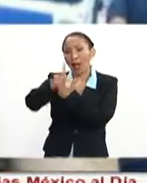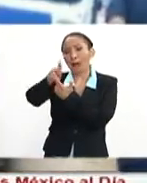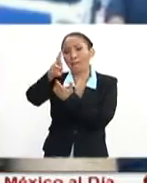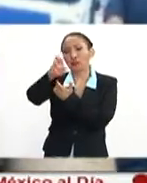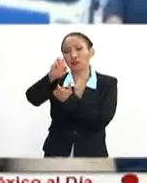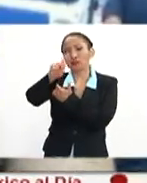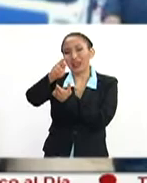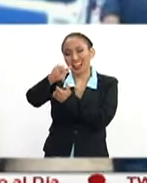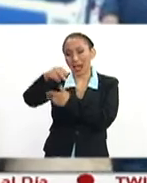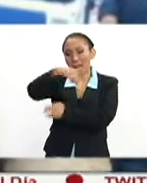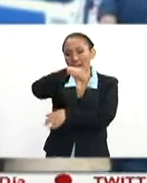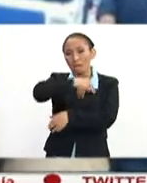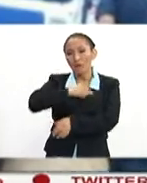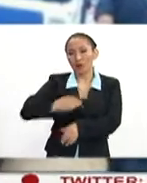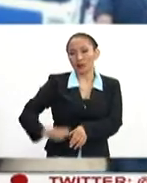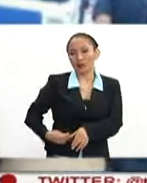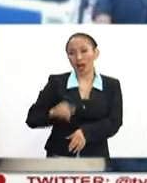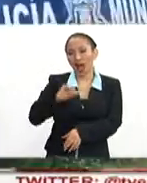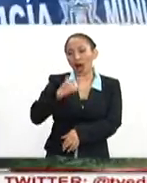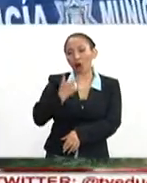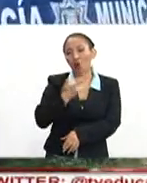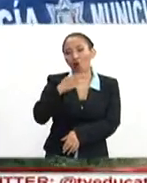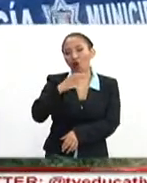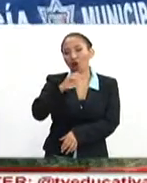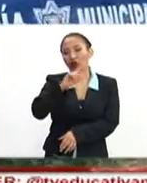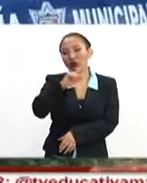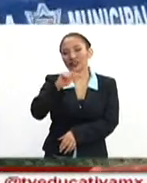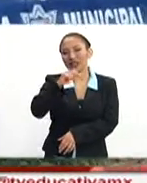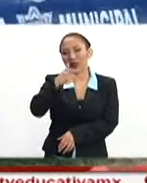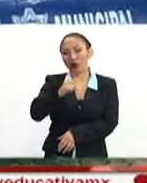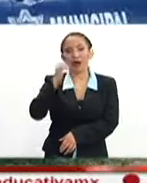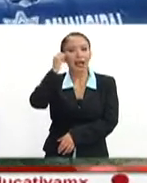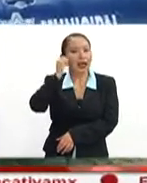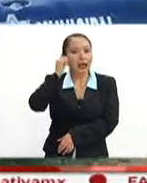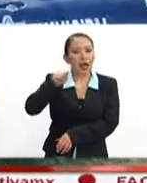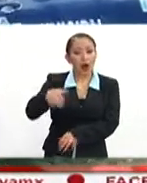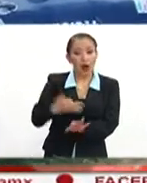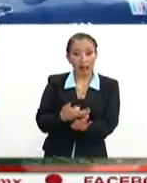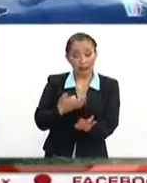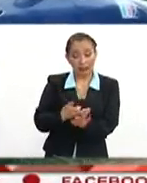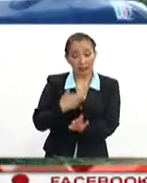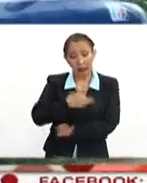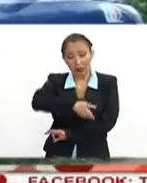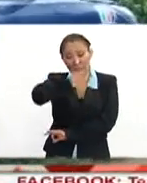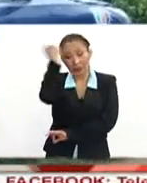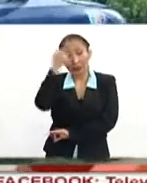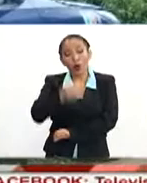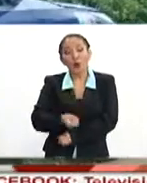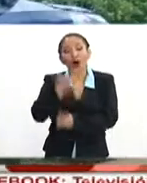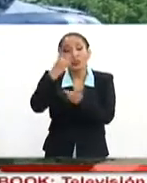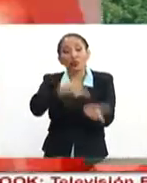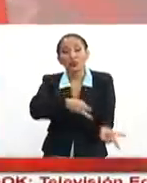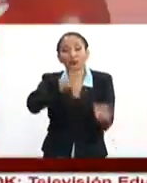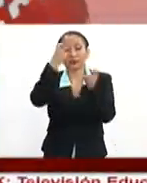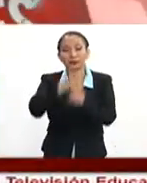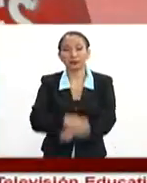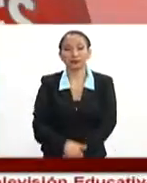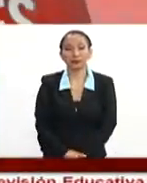Prospera en el municipio de Aguacuotzingo, en el estado de Guerrero. Hasta el momento se desconoce el monto del robo.